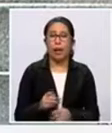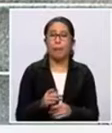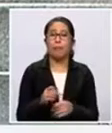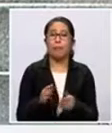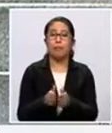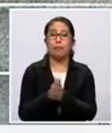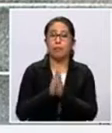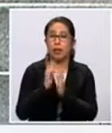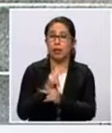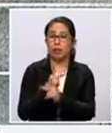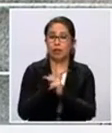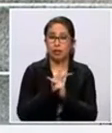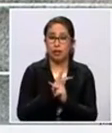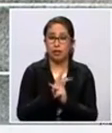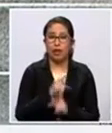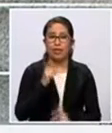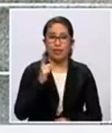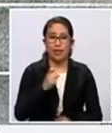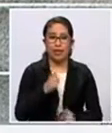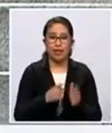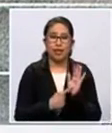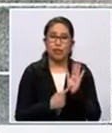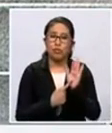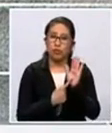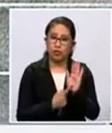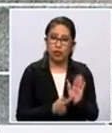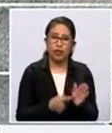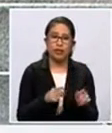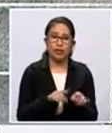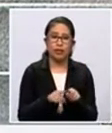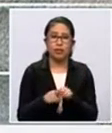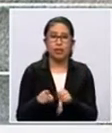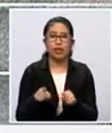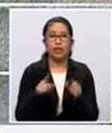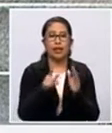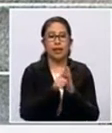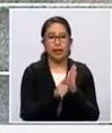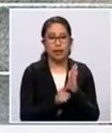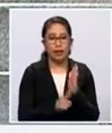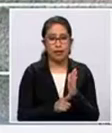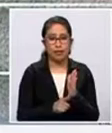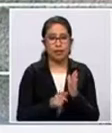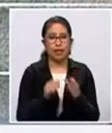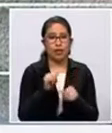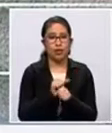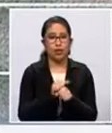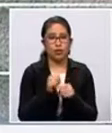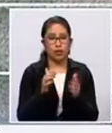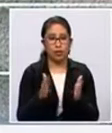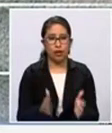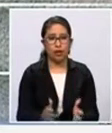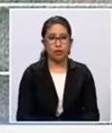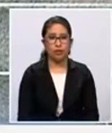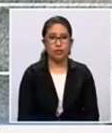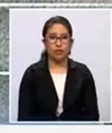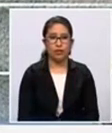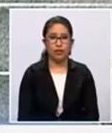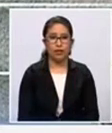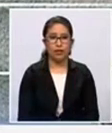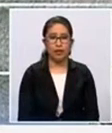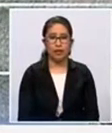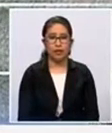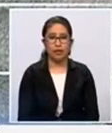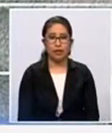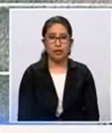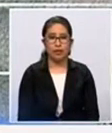asignados, eso tiene que inscribirse en el presupuesto y los estamos, por ejemplo, cuando se trata del gasto en